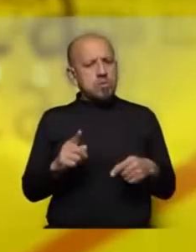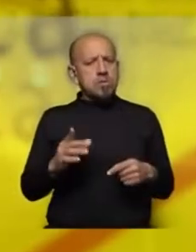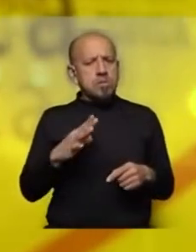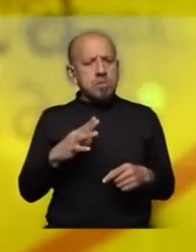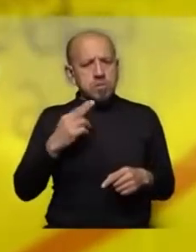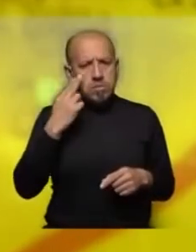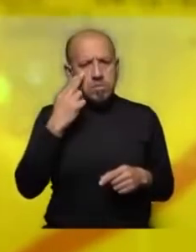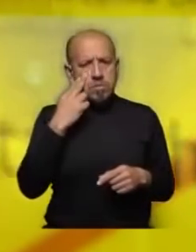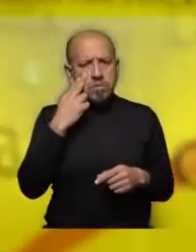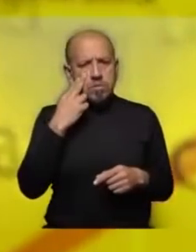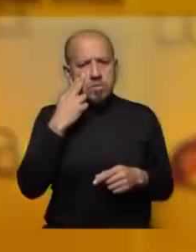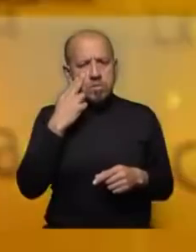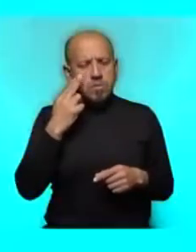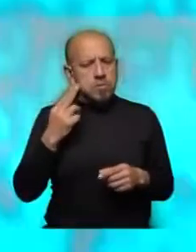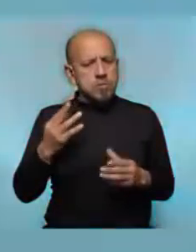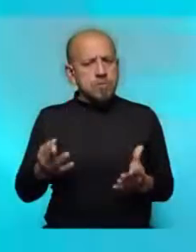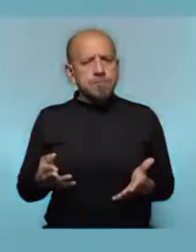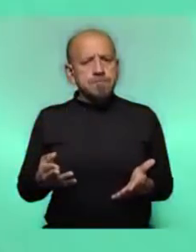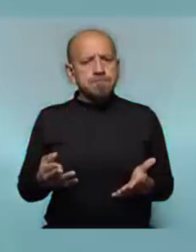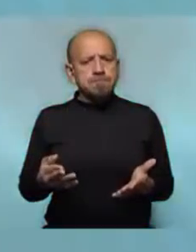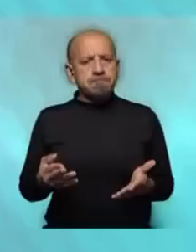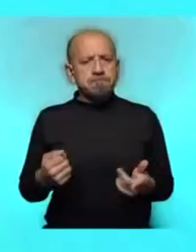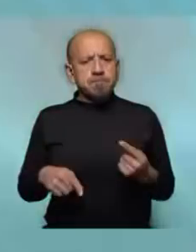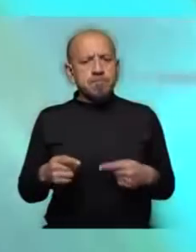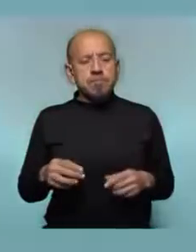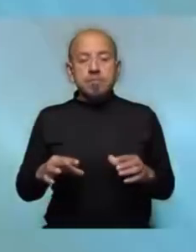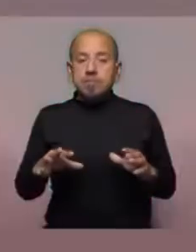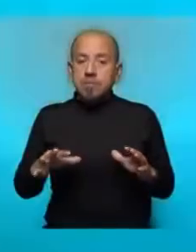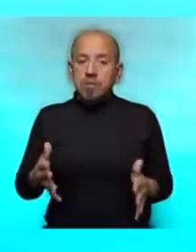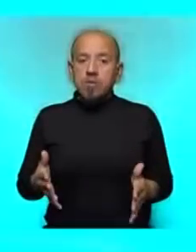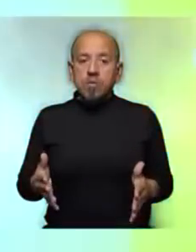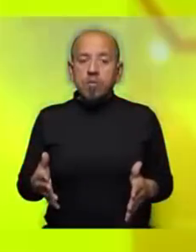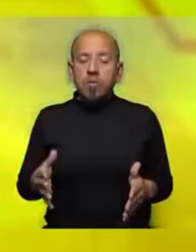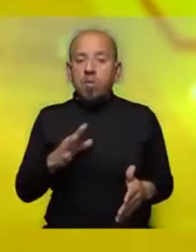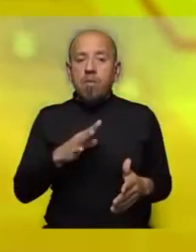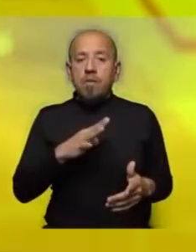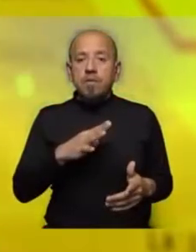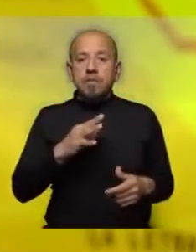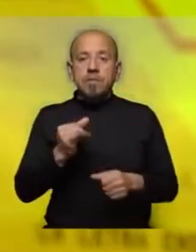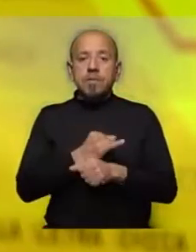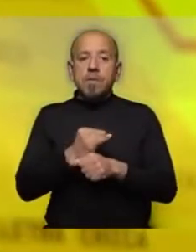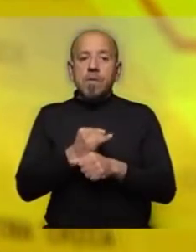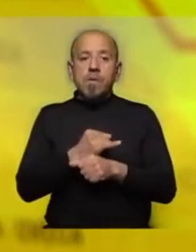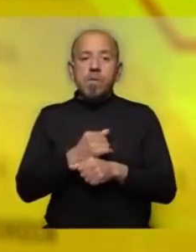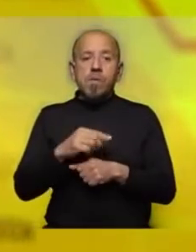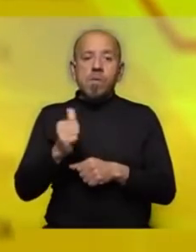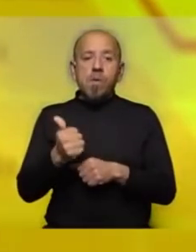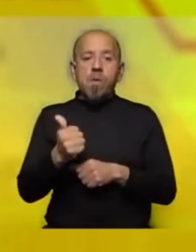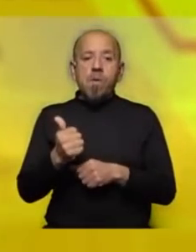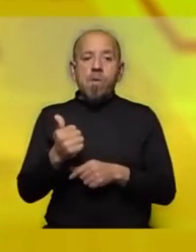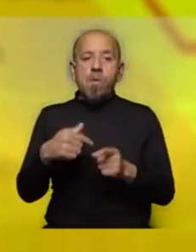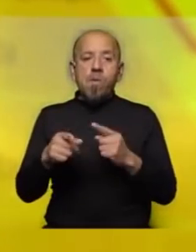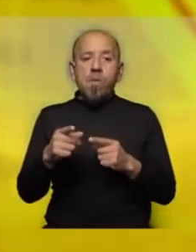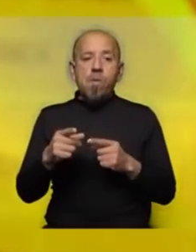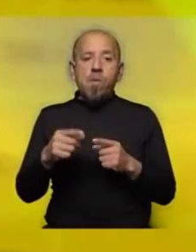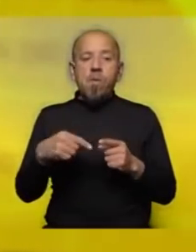problema porque lo que no debería pasar es que hay que instituciones ganen dinero con el